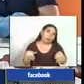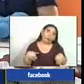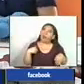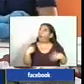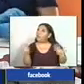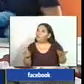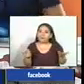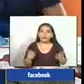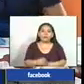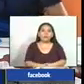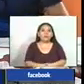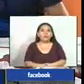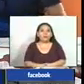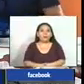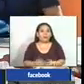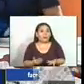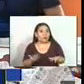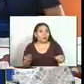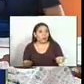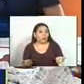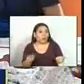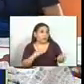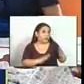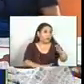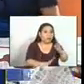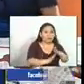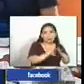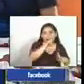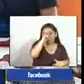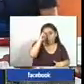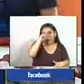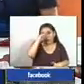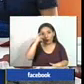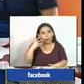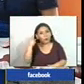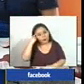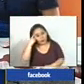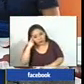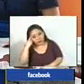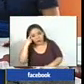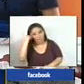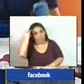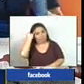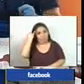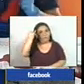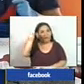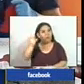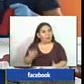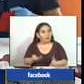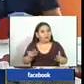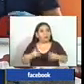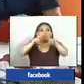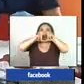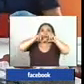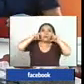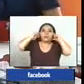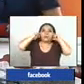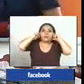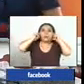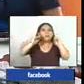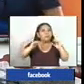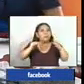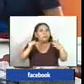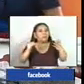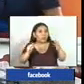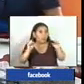qué vamos a hacer, que ya esto ya se paró, entonces tuvimos que innovar haciendo estas mascarillas para